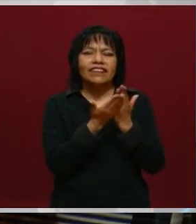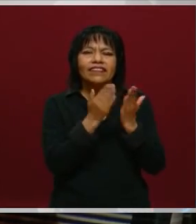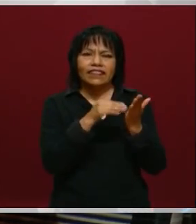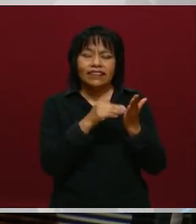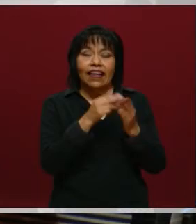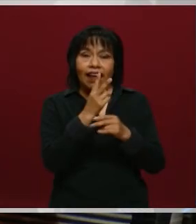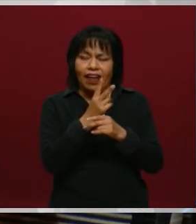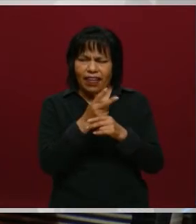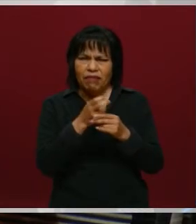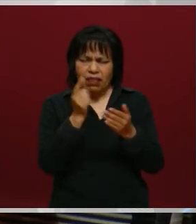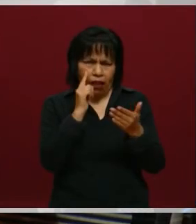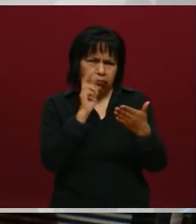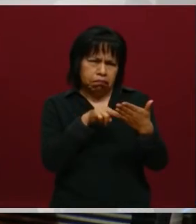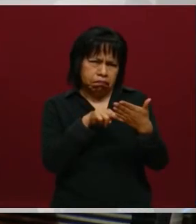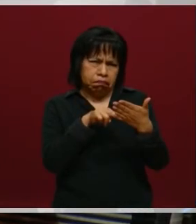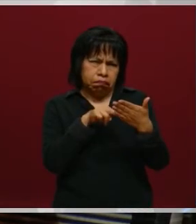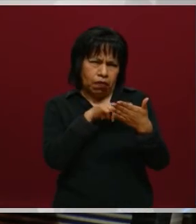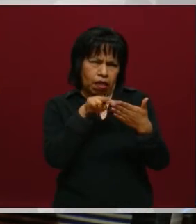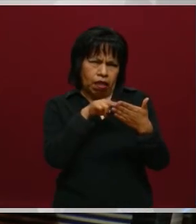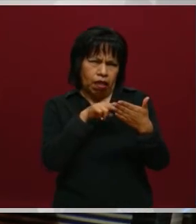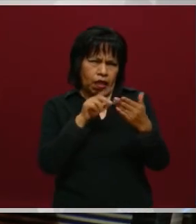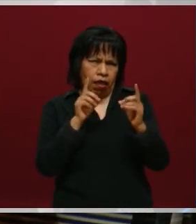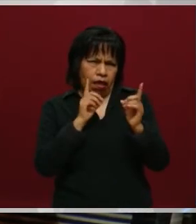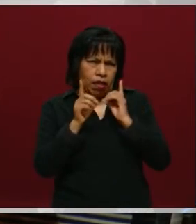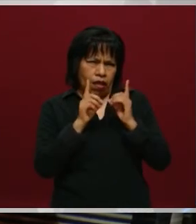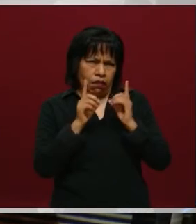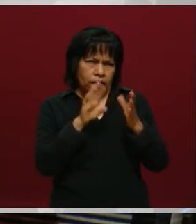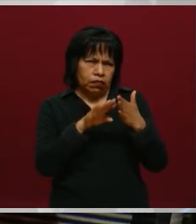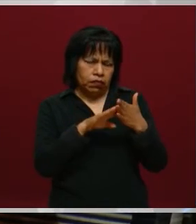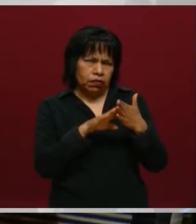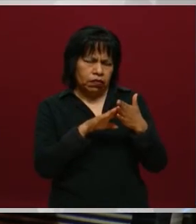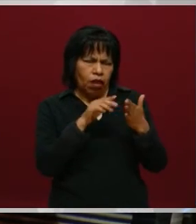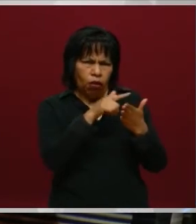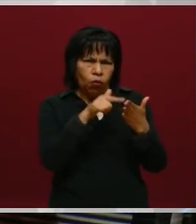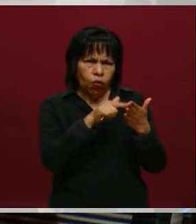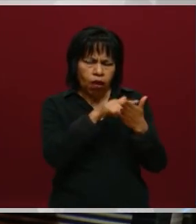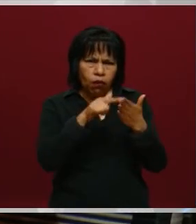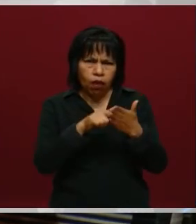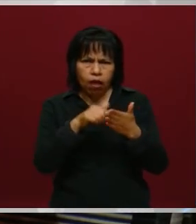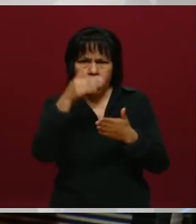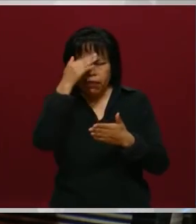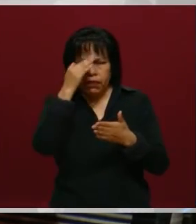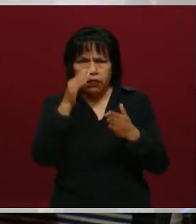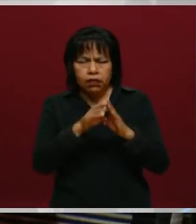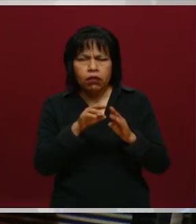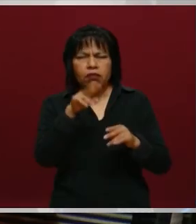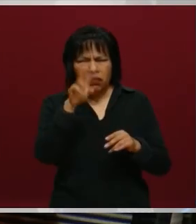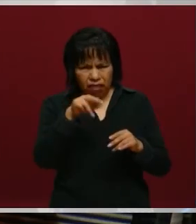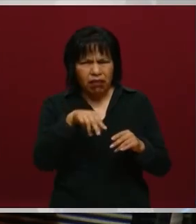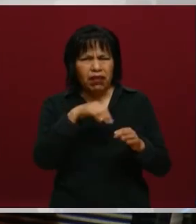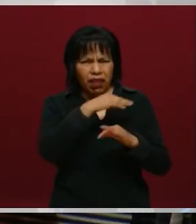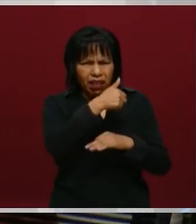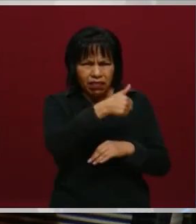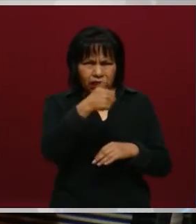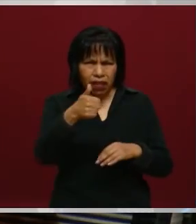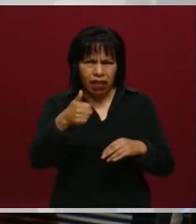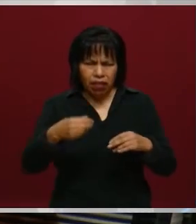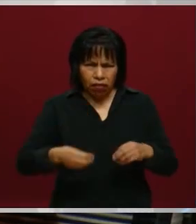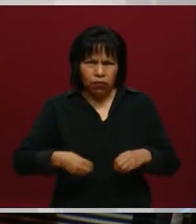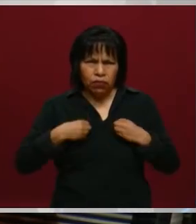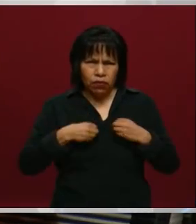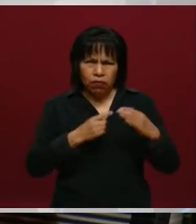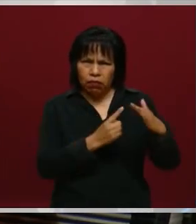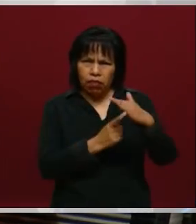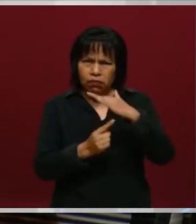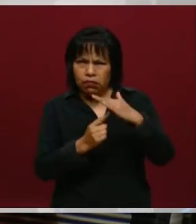que nos invita a dialogar a crear nuevos espacios y también a ser conscientes de la realidad que estamos viviendo y que las decisiones que se